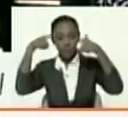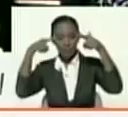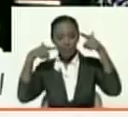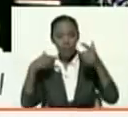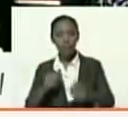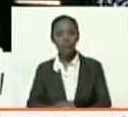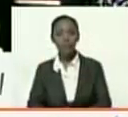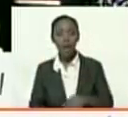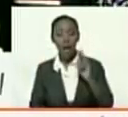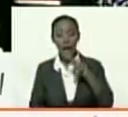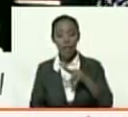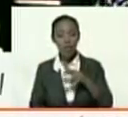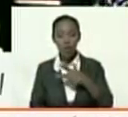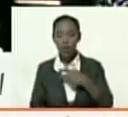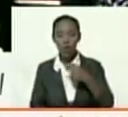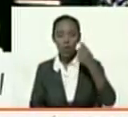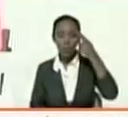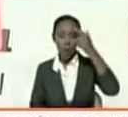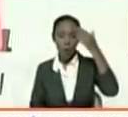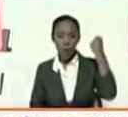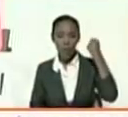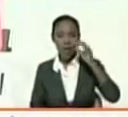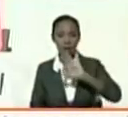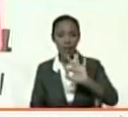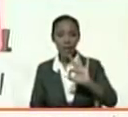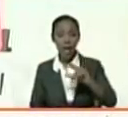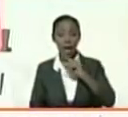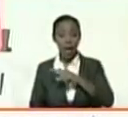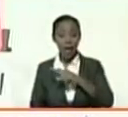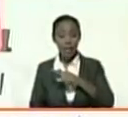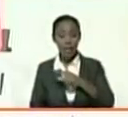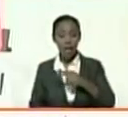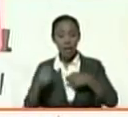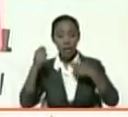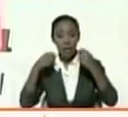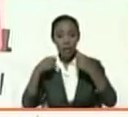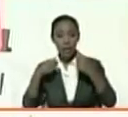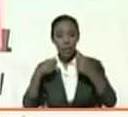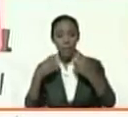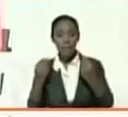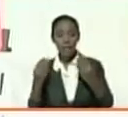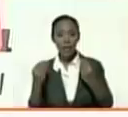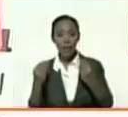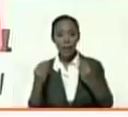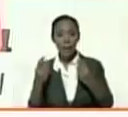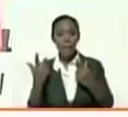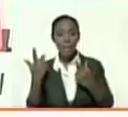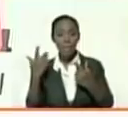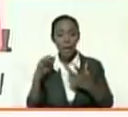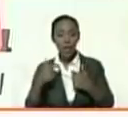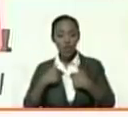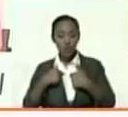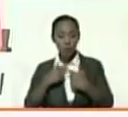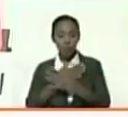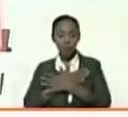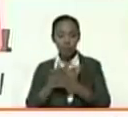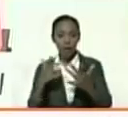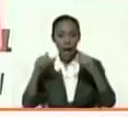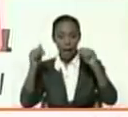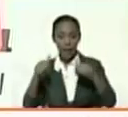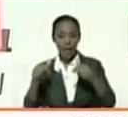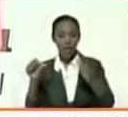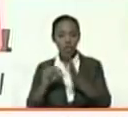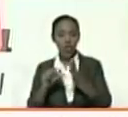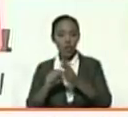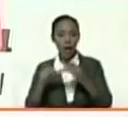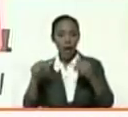No, eso no se me va a olvidar. Para mí ese solo gesto es suficiente para expresar mi solidaridad aquí y donde tengamos que expresarla.